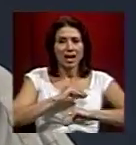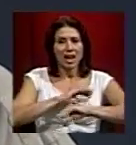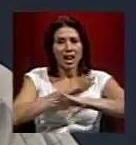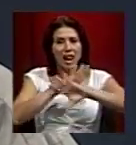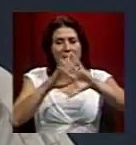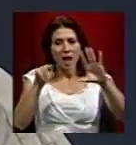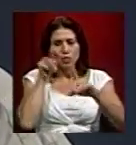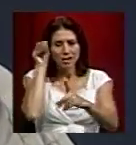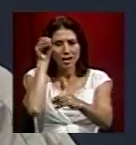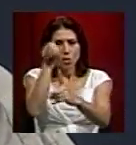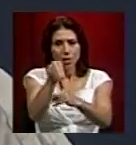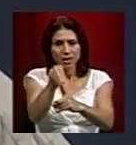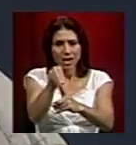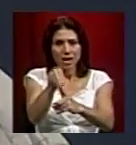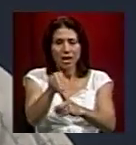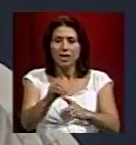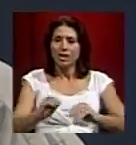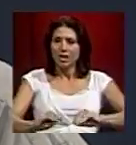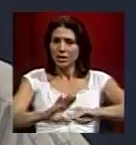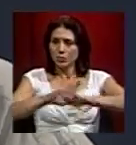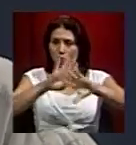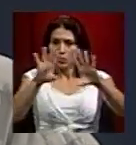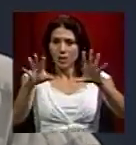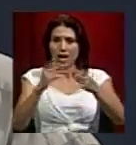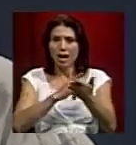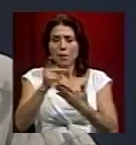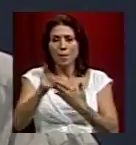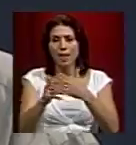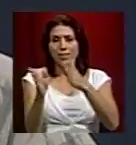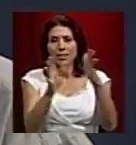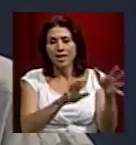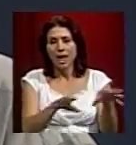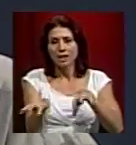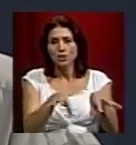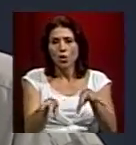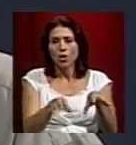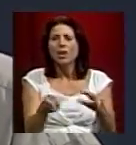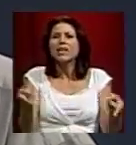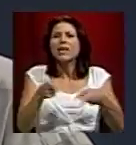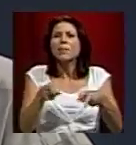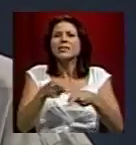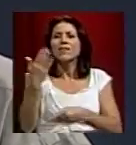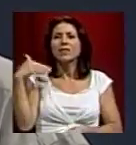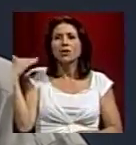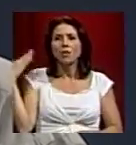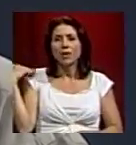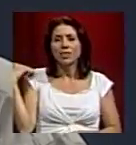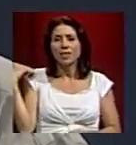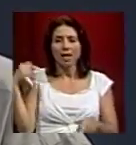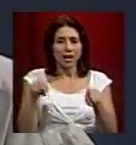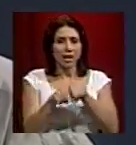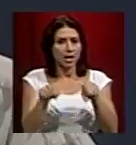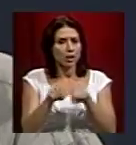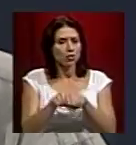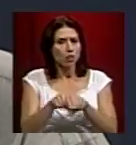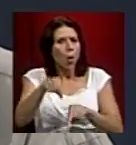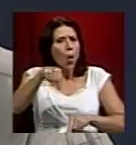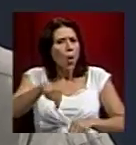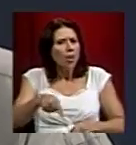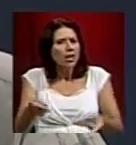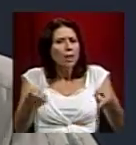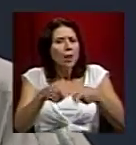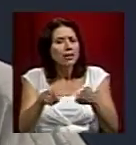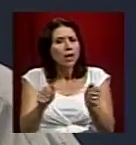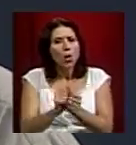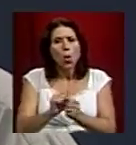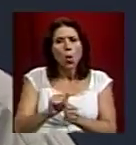ese norte y de absolutamente claro el plan de acción. ¿Qué pasaba anteriormente? E incluso, ¿qué pasa hoy con las otras